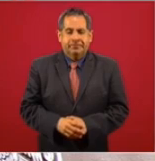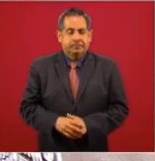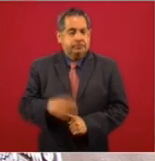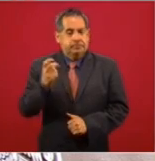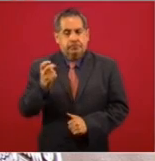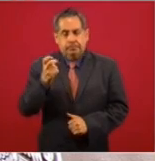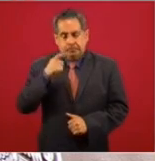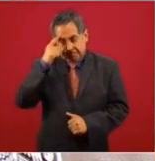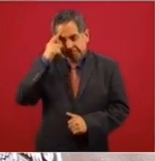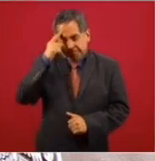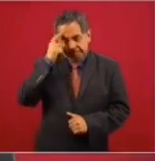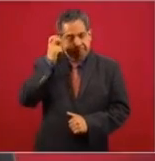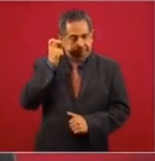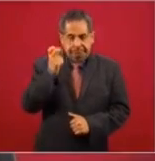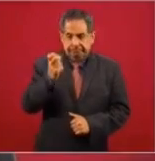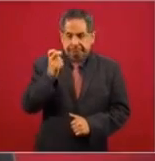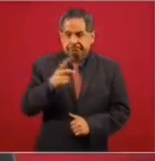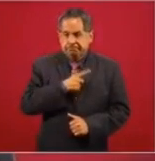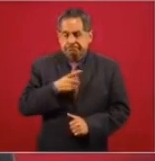Entonces, tenemos que